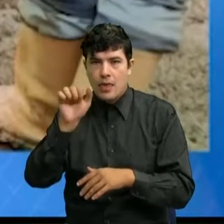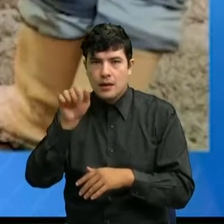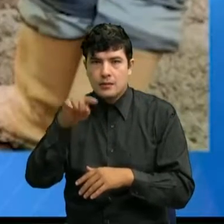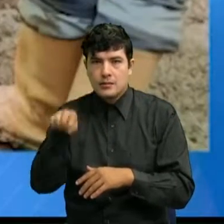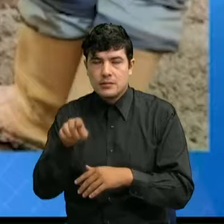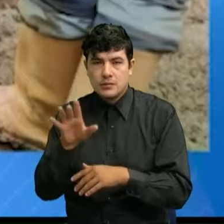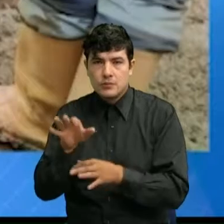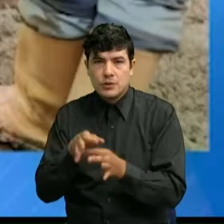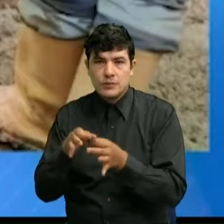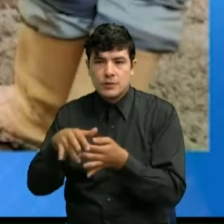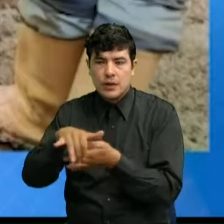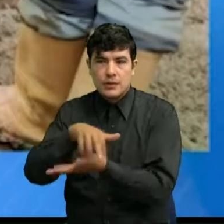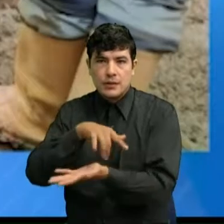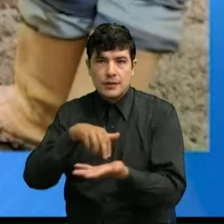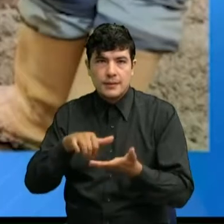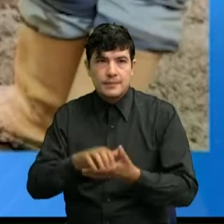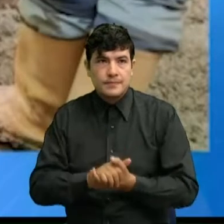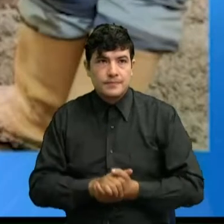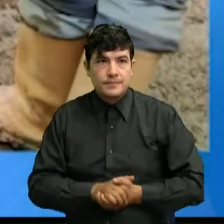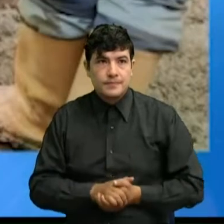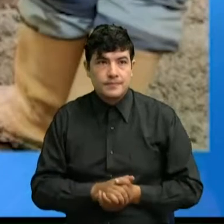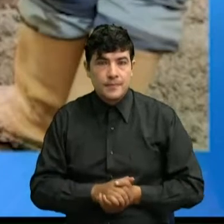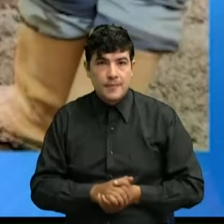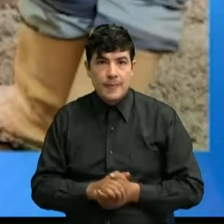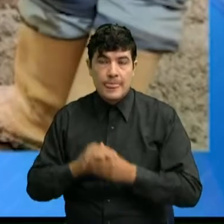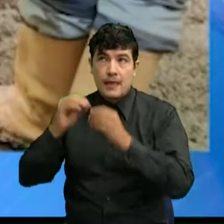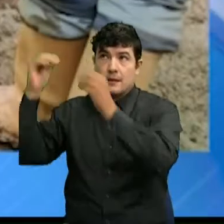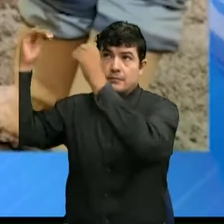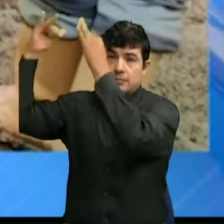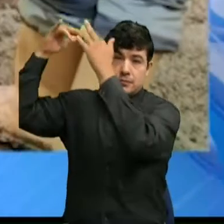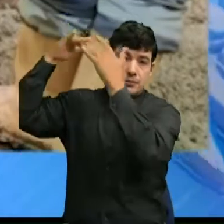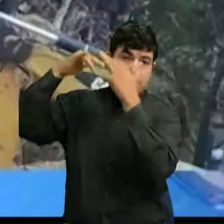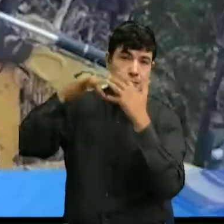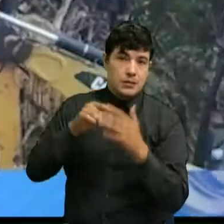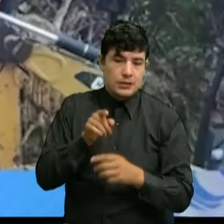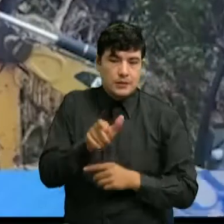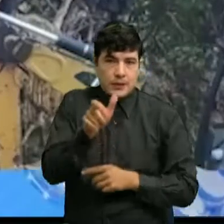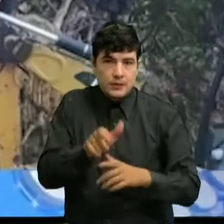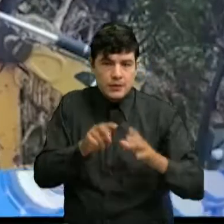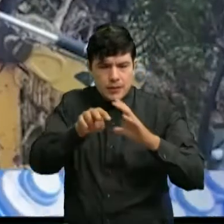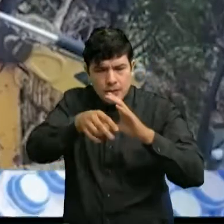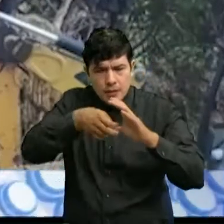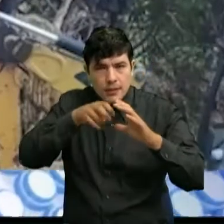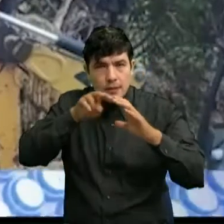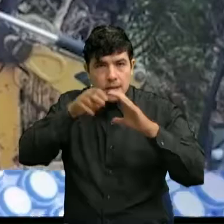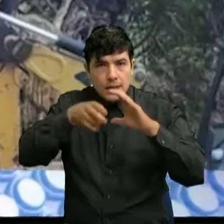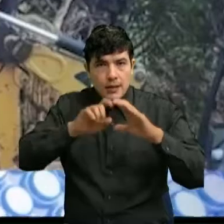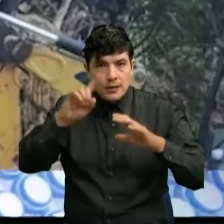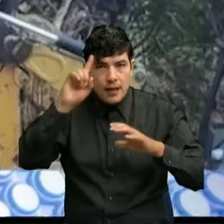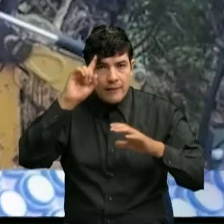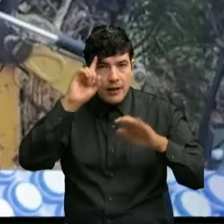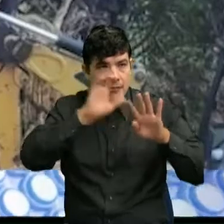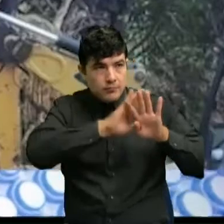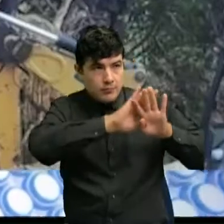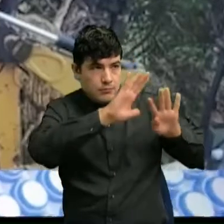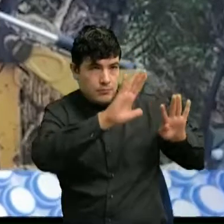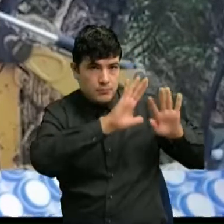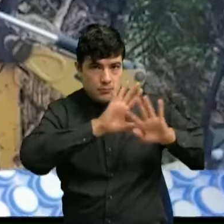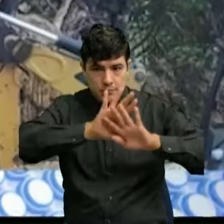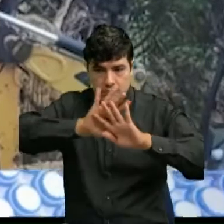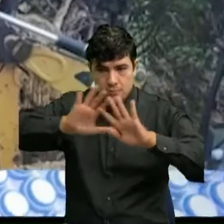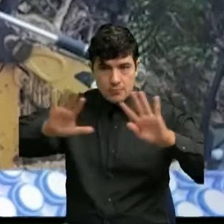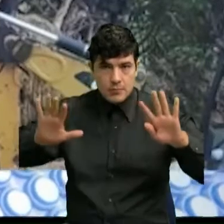población perteneciente a la provincia de Vélez, el incidente se presentó cuando el minero ponía unas tablas a la orilla del agujero y